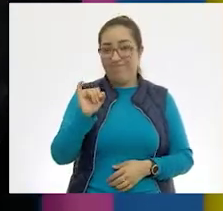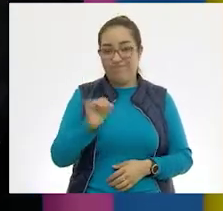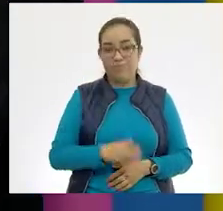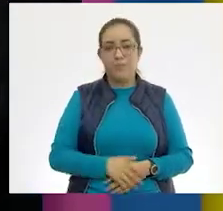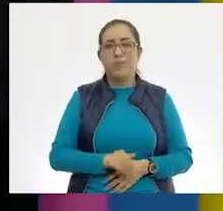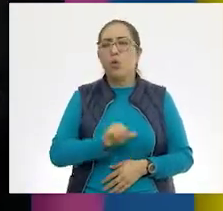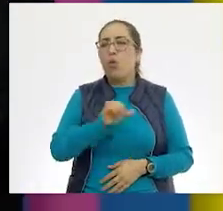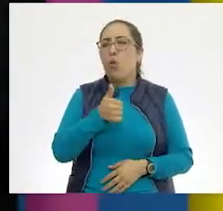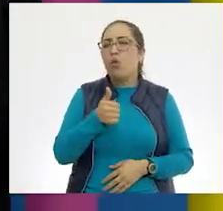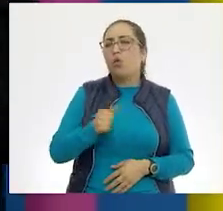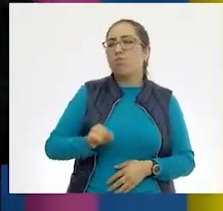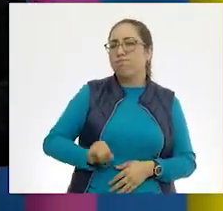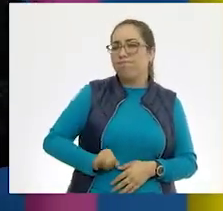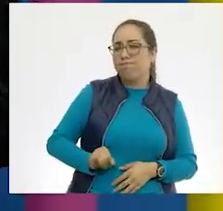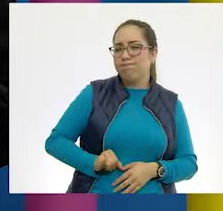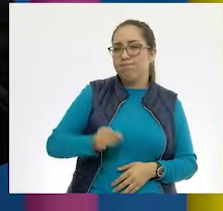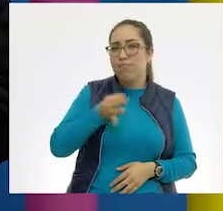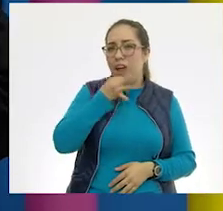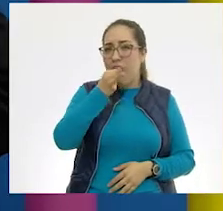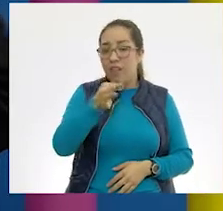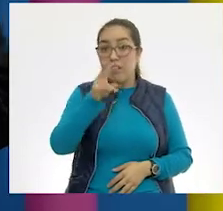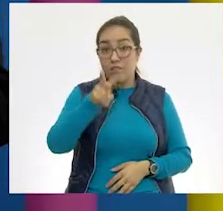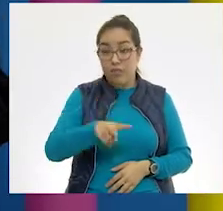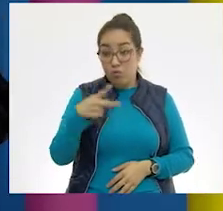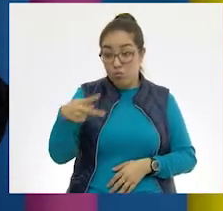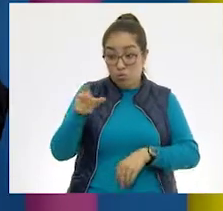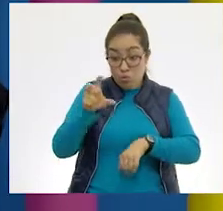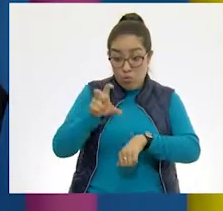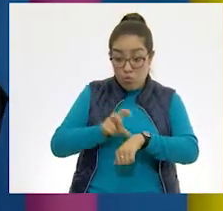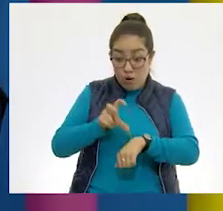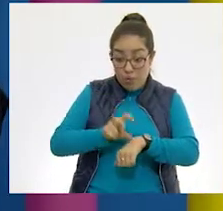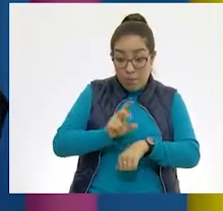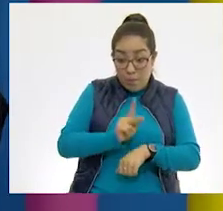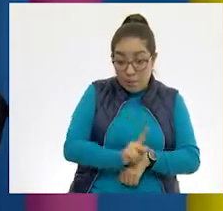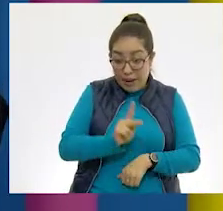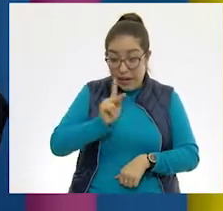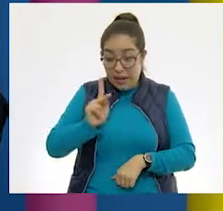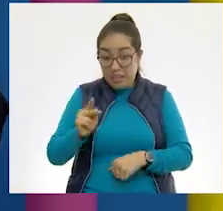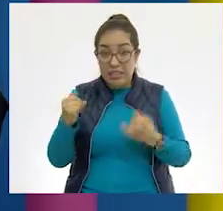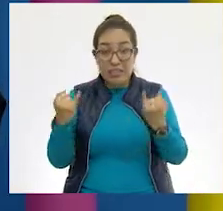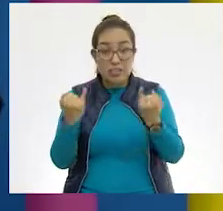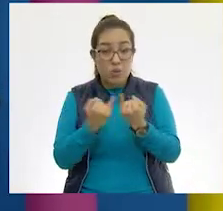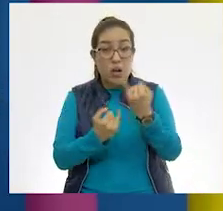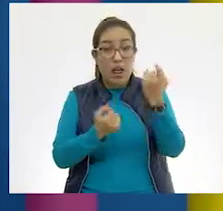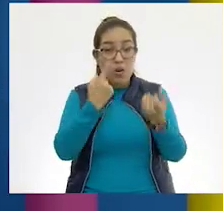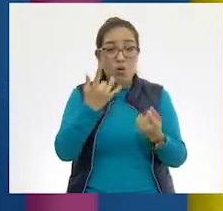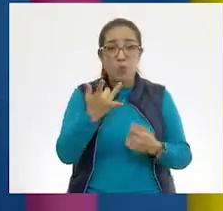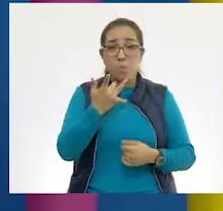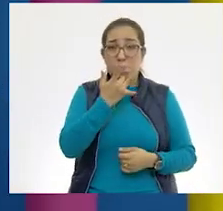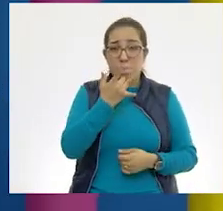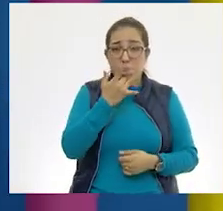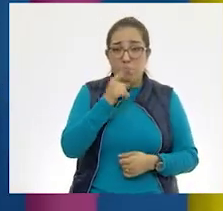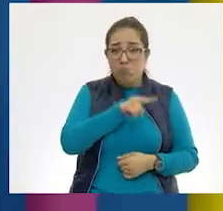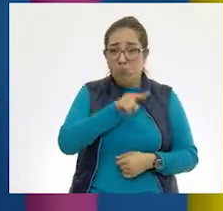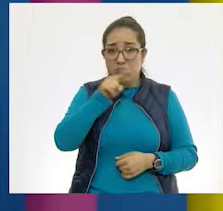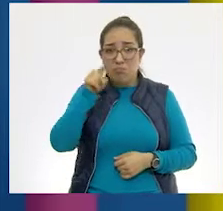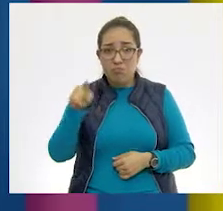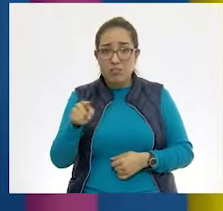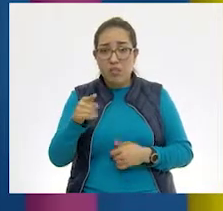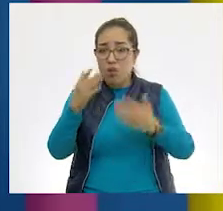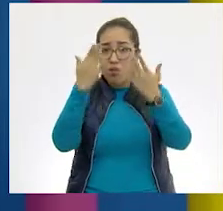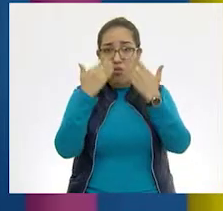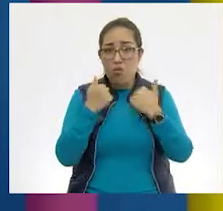Otro dato interesante es que sus huevos son muy parecidos a los de los reptiles y no tienen muy desarrolladas las